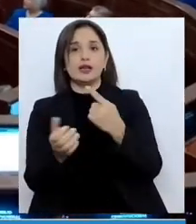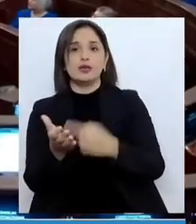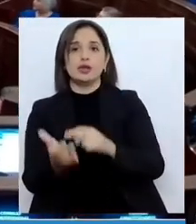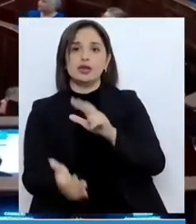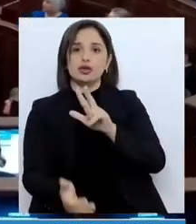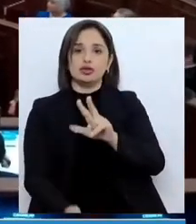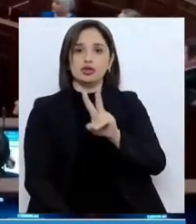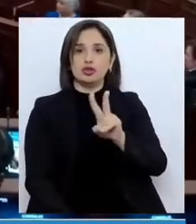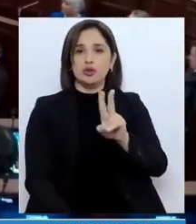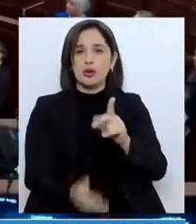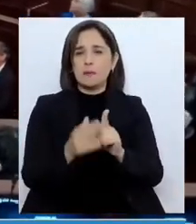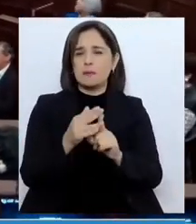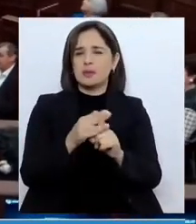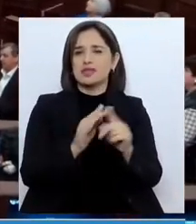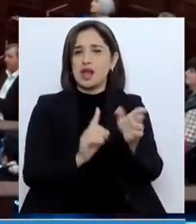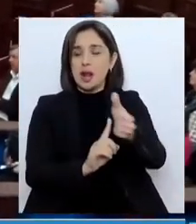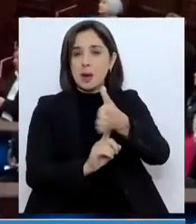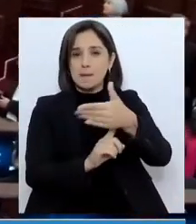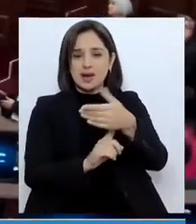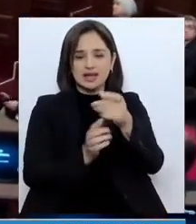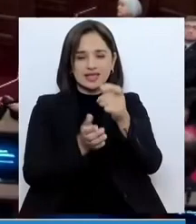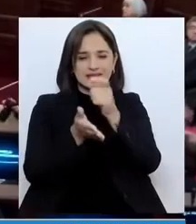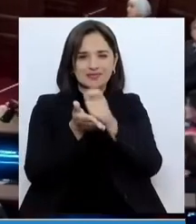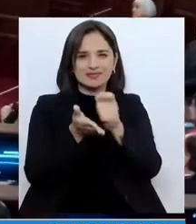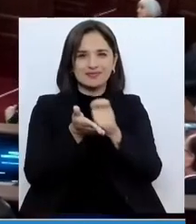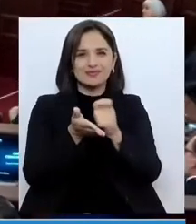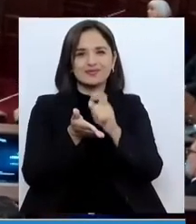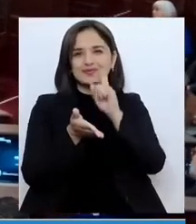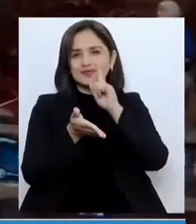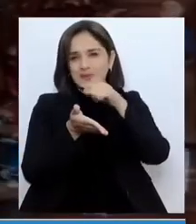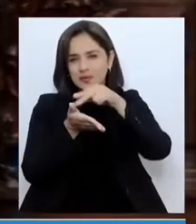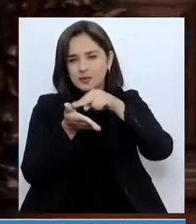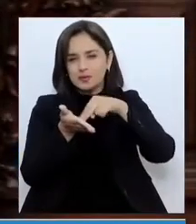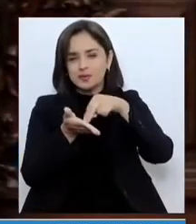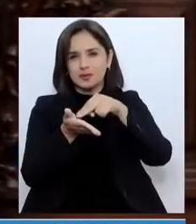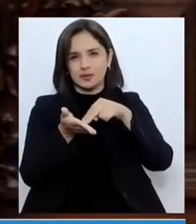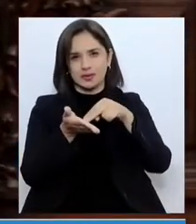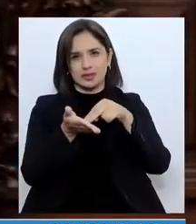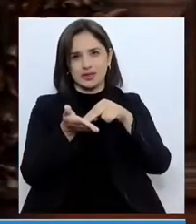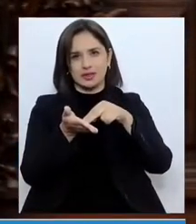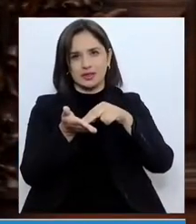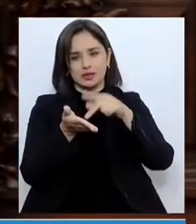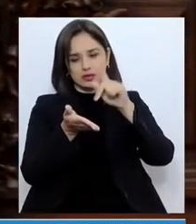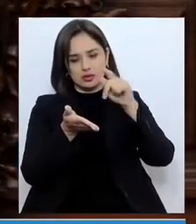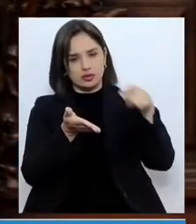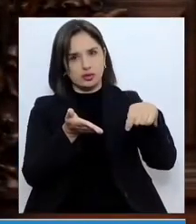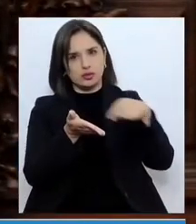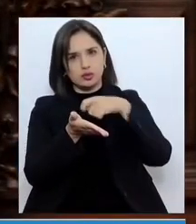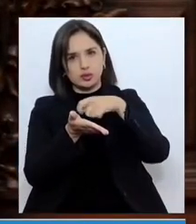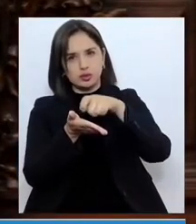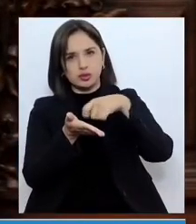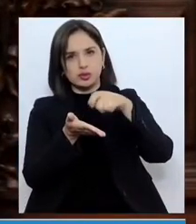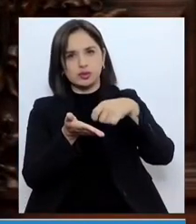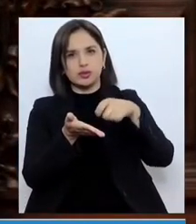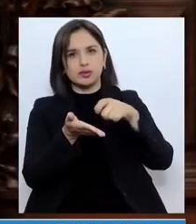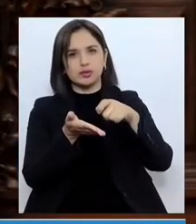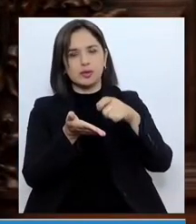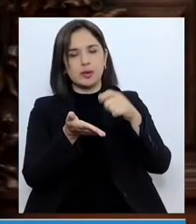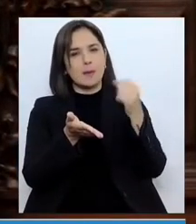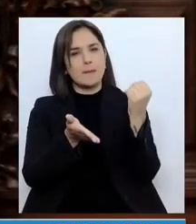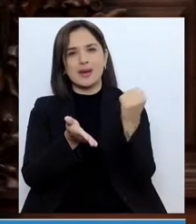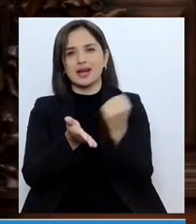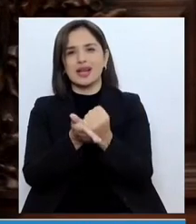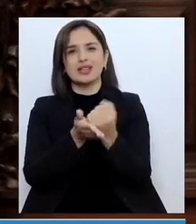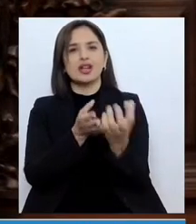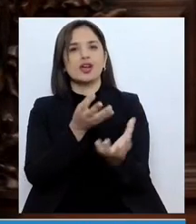patria, impregnada aún con la tinta de quien escribiera de su puño y letra, marcándola a fuego para siempre. La de